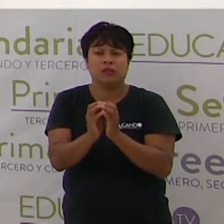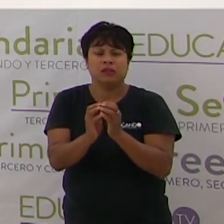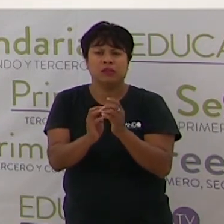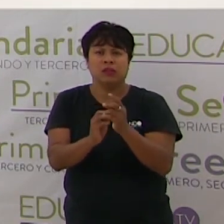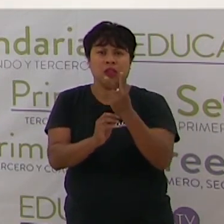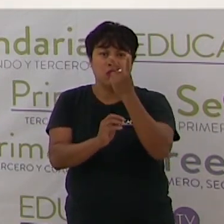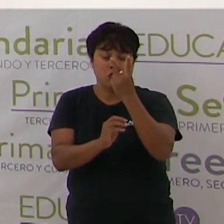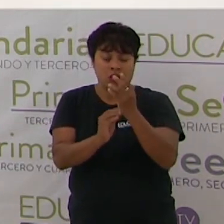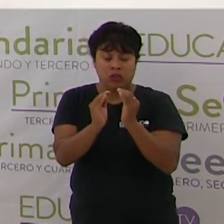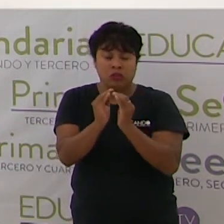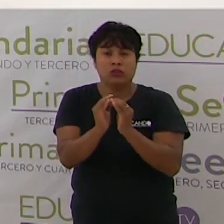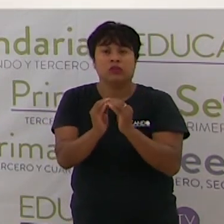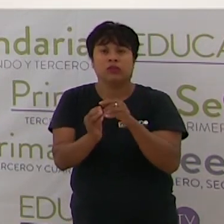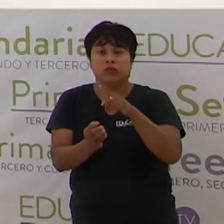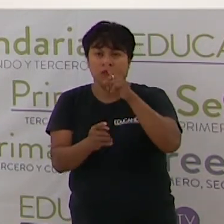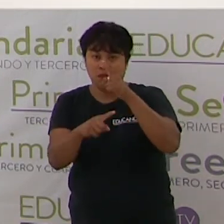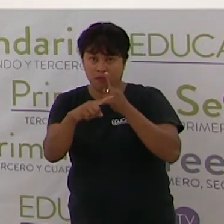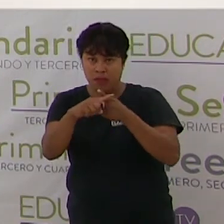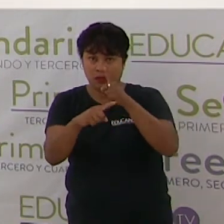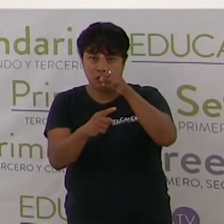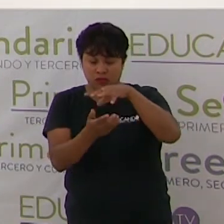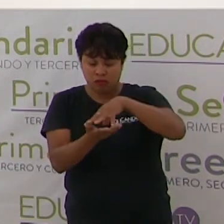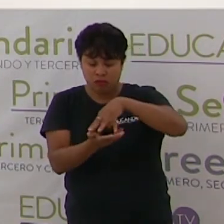más un cono es igual a